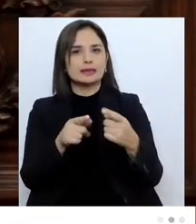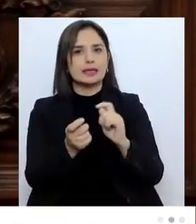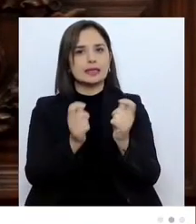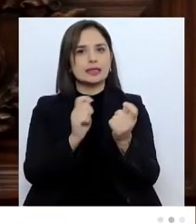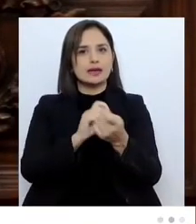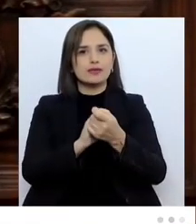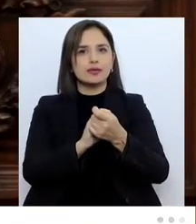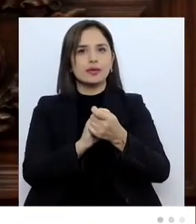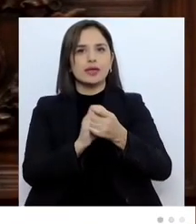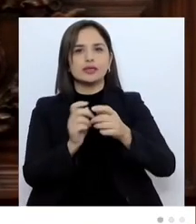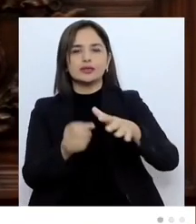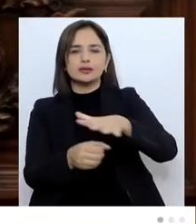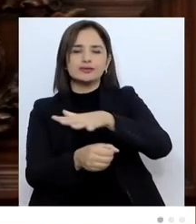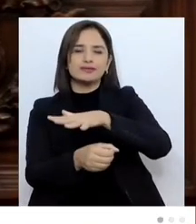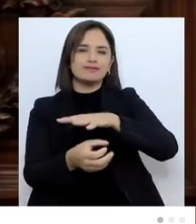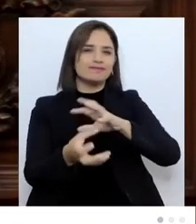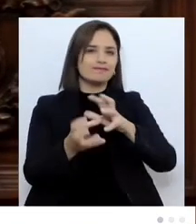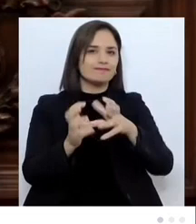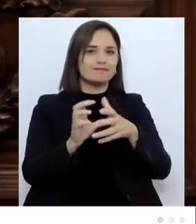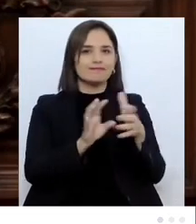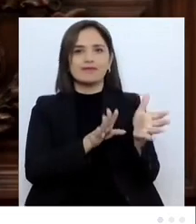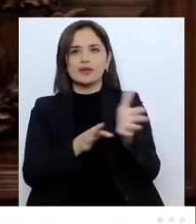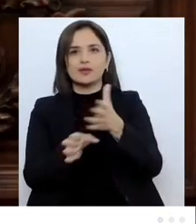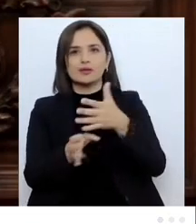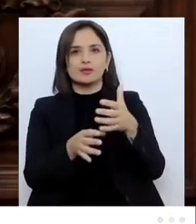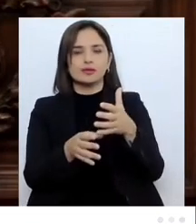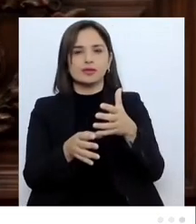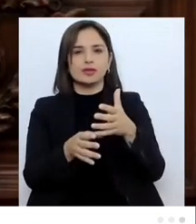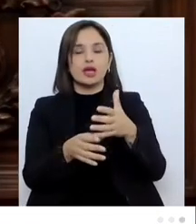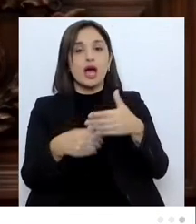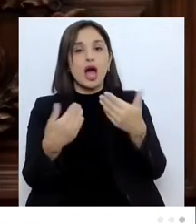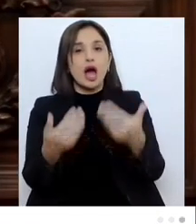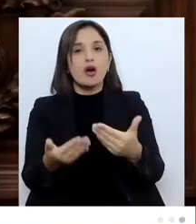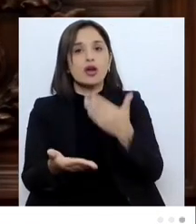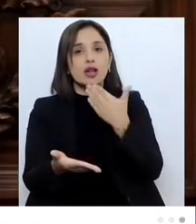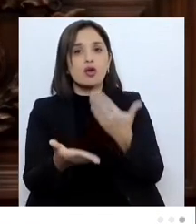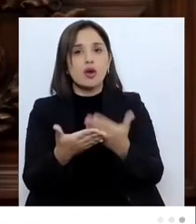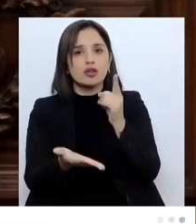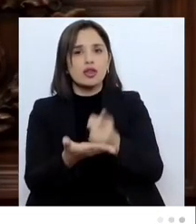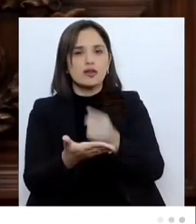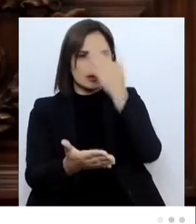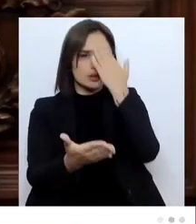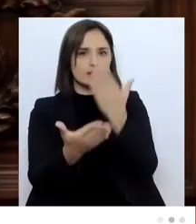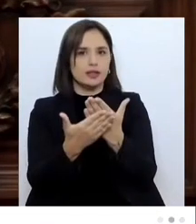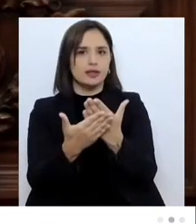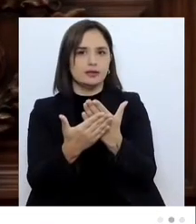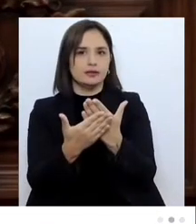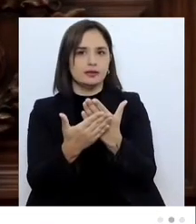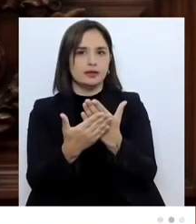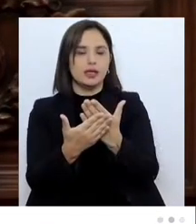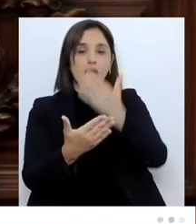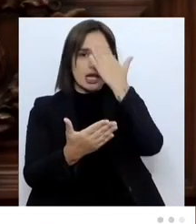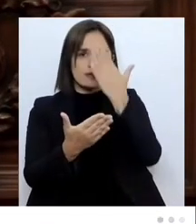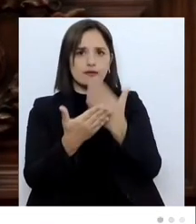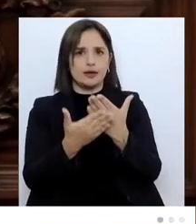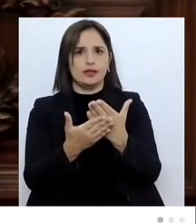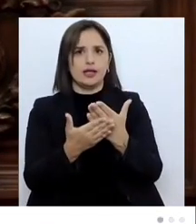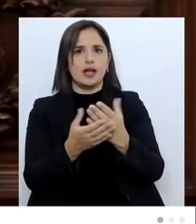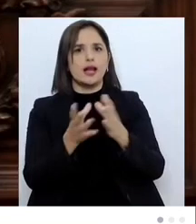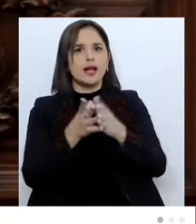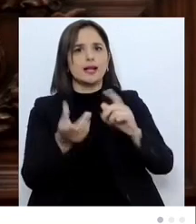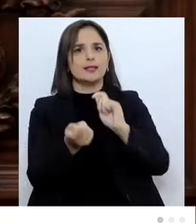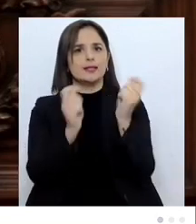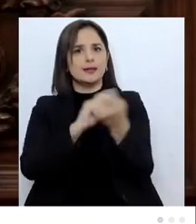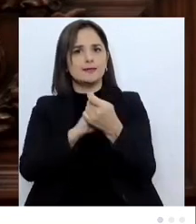tormentas. Ahora es cuando debemos enfrentarlos. Enfrentar las grandes transformaciones